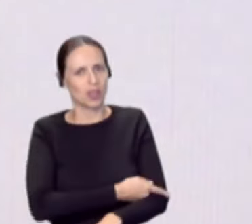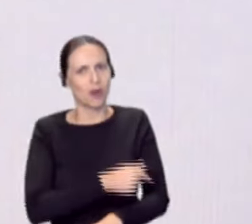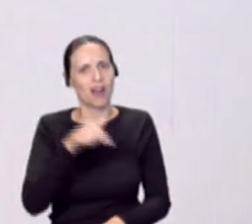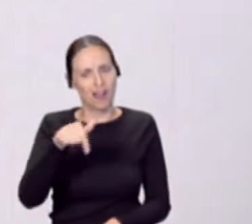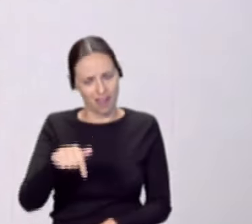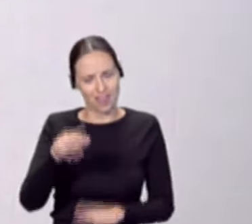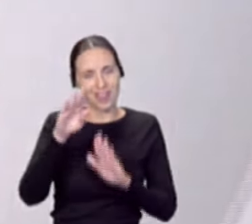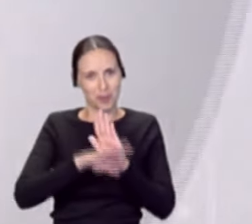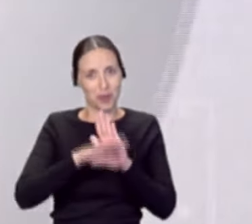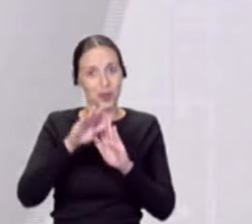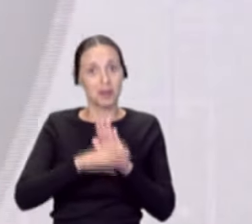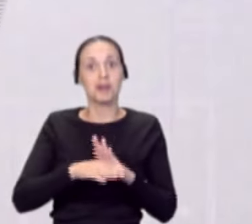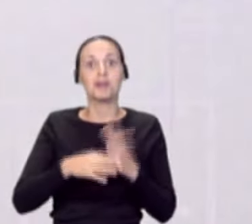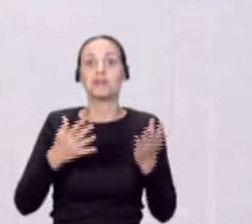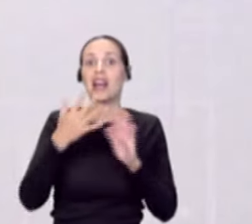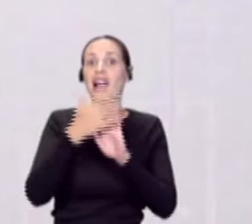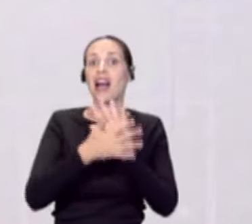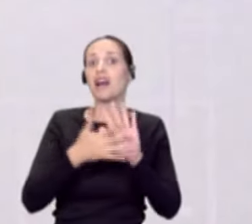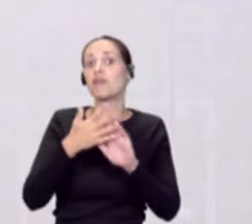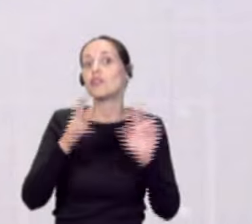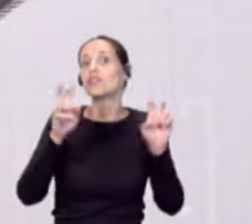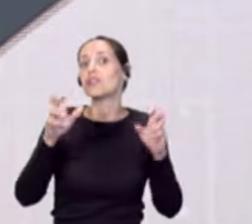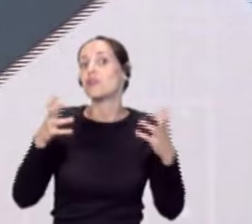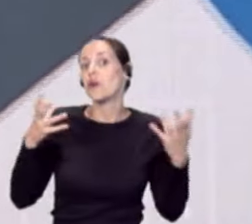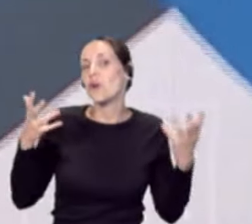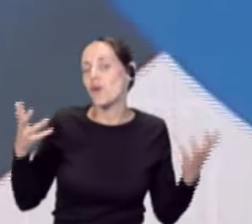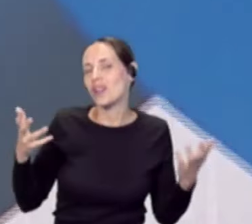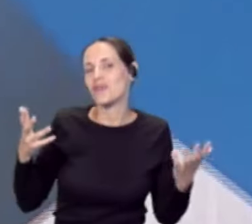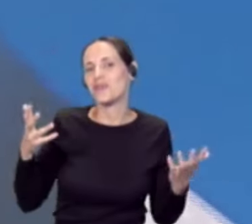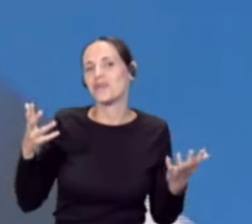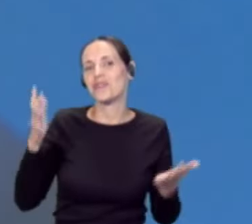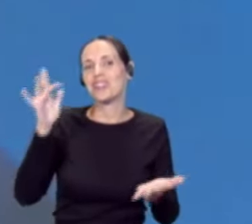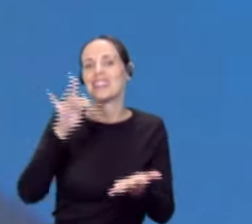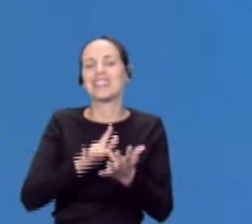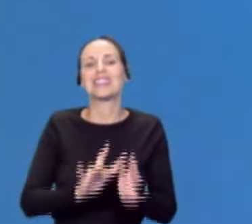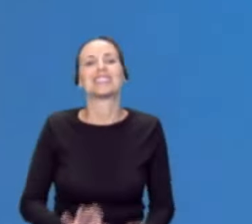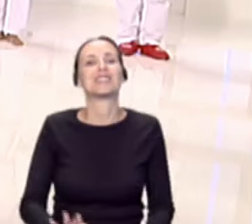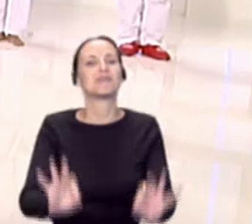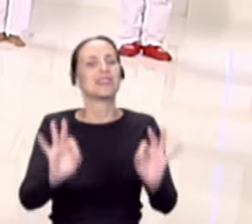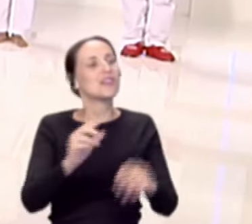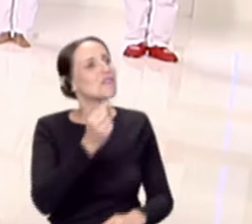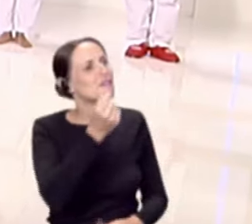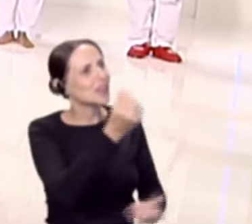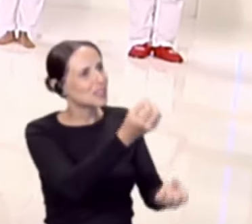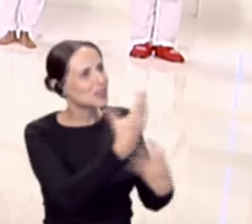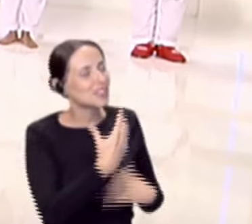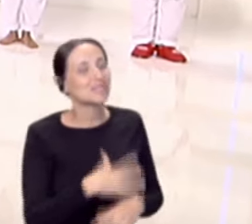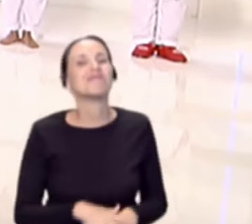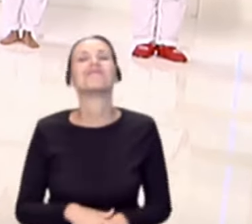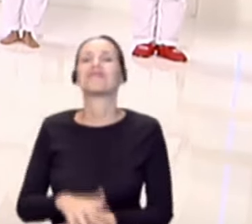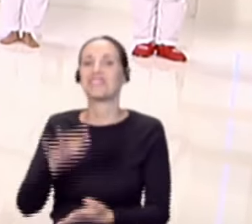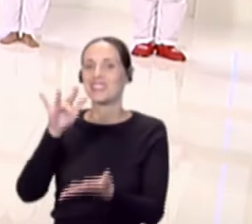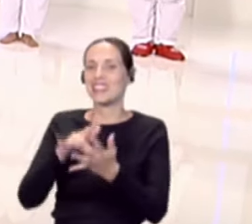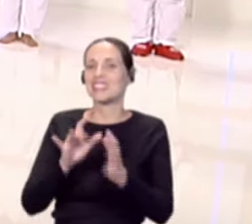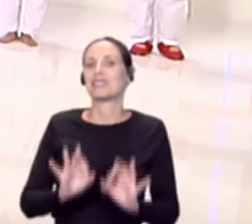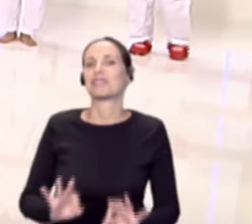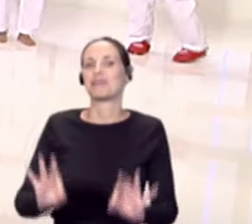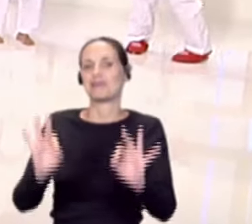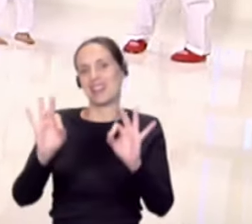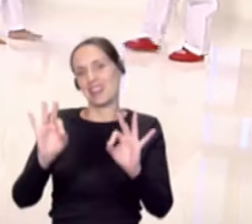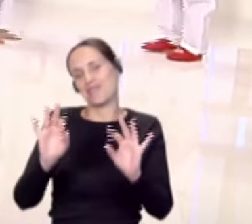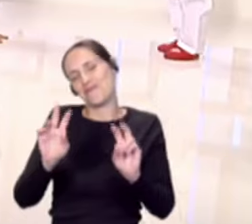Días Canarias y, entre otras cosas, celebrando un día pues especial. Fadi Feble. Sí, un día muy especial en lo deportivo, Pilar,